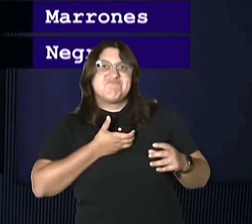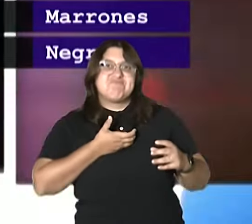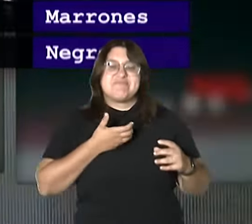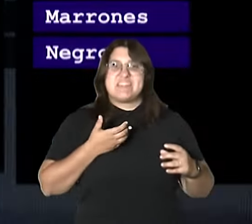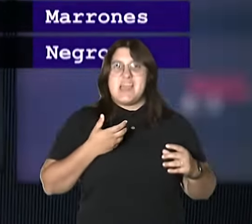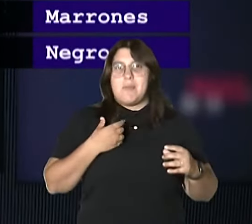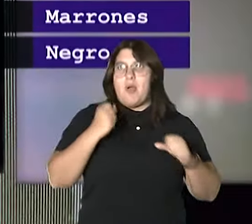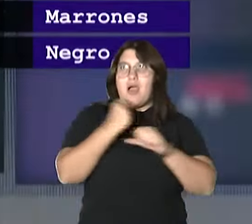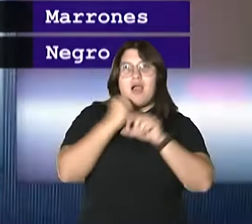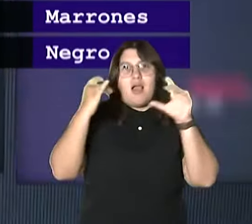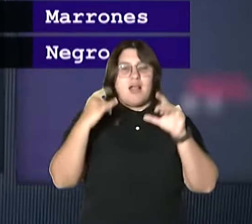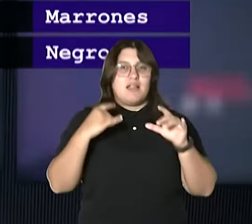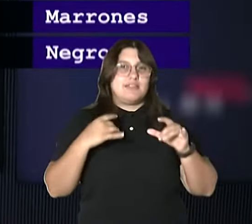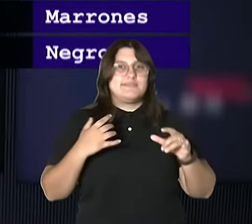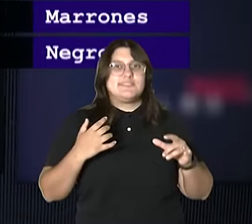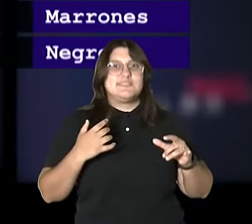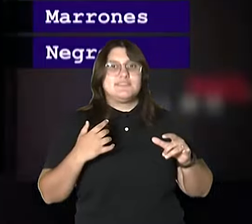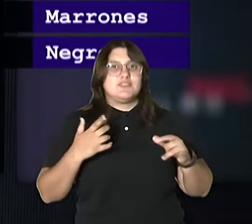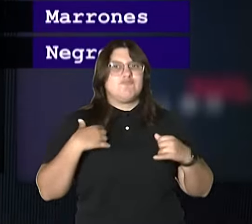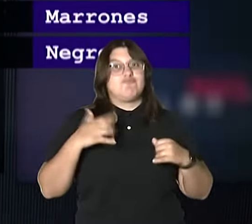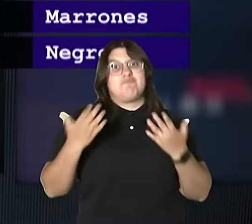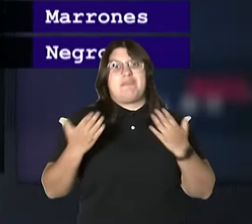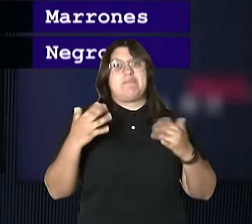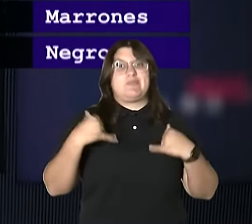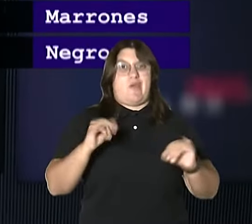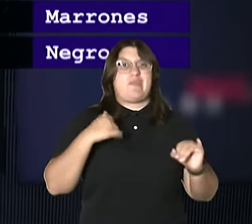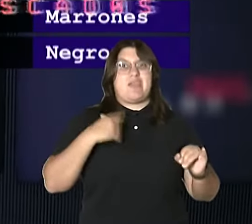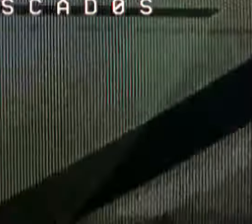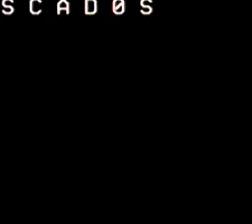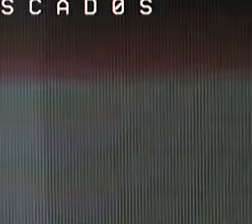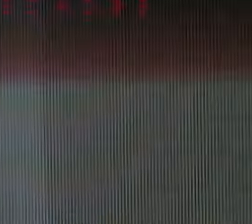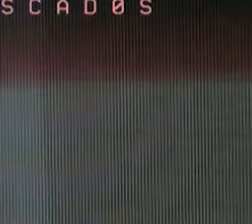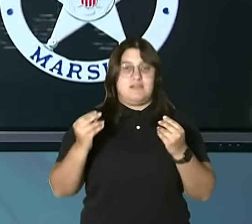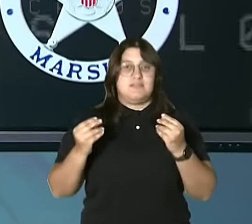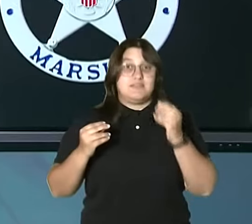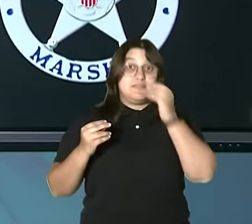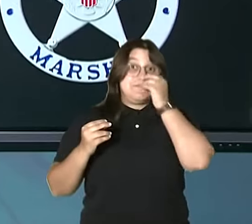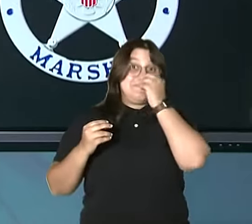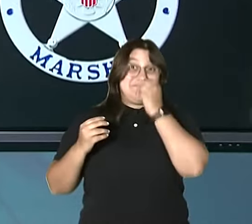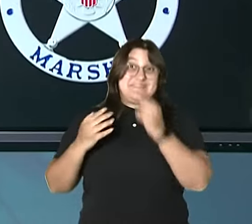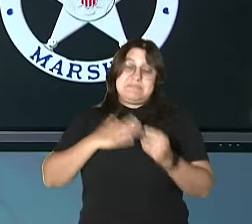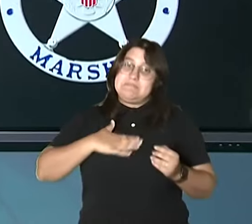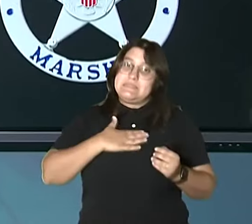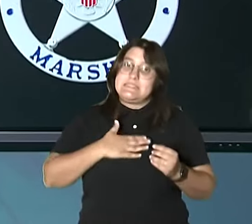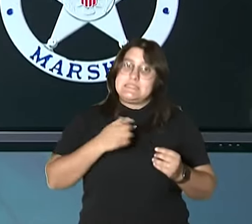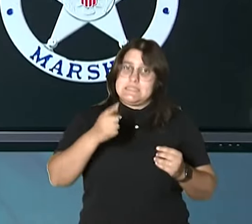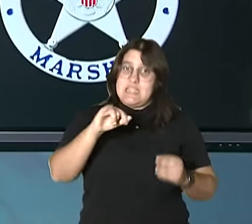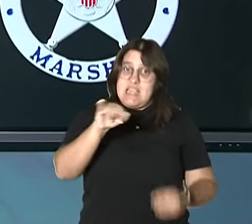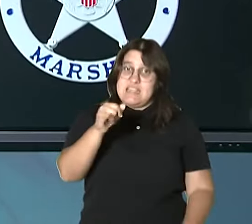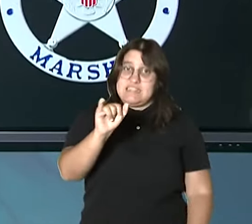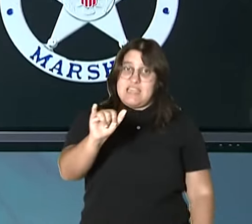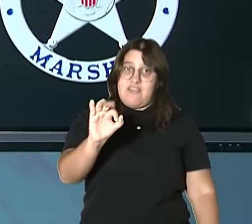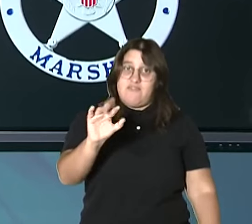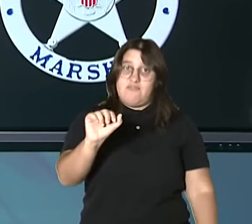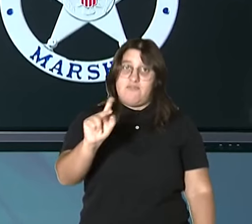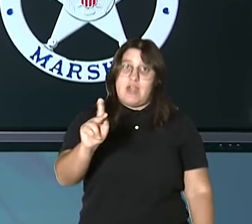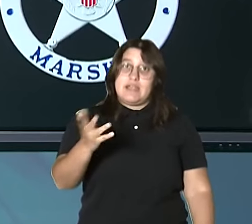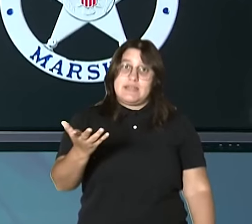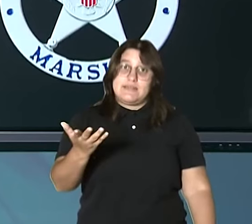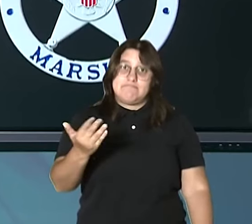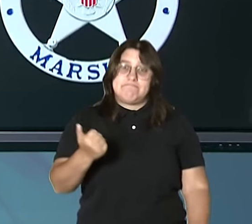prácticamente porque debe estar por ahí por la calle todavía dando vueltas y tumbo por ahí así que eh eh J Frank Jay